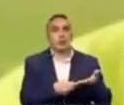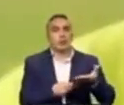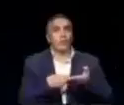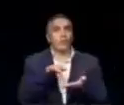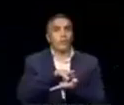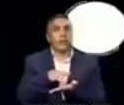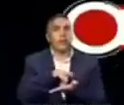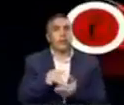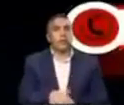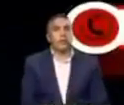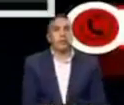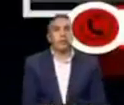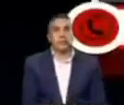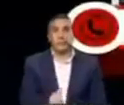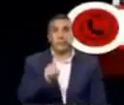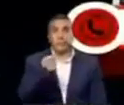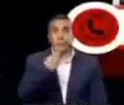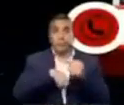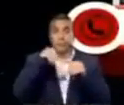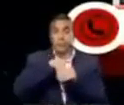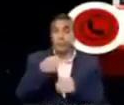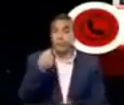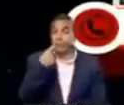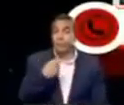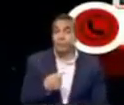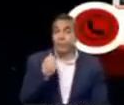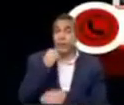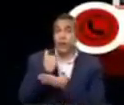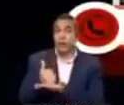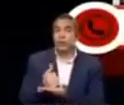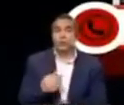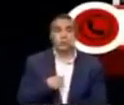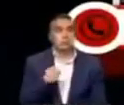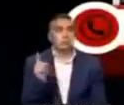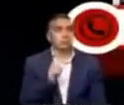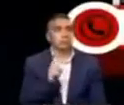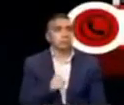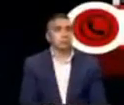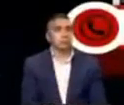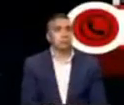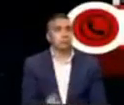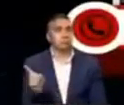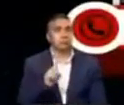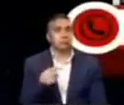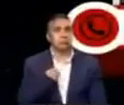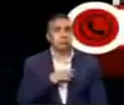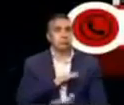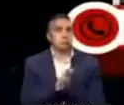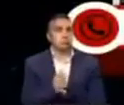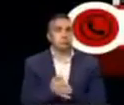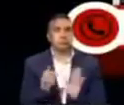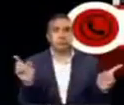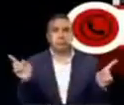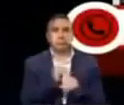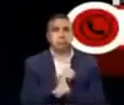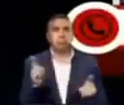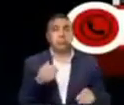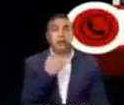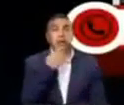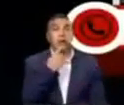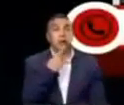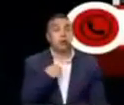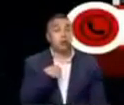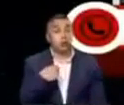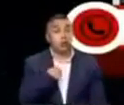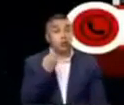una farmacia usted llegó a vender esta medicina por ayudar no no no no no en ningún momento que alguien me diga